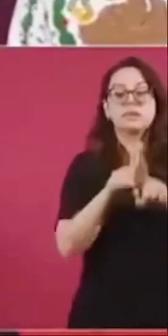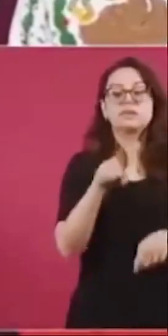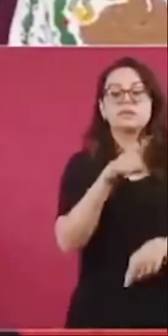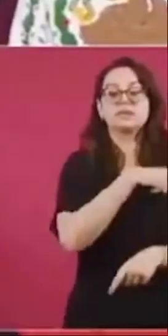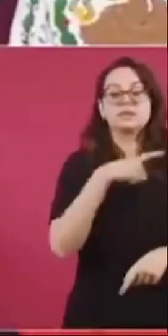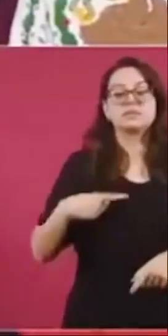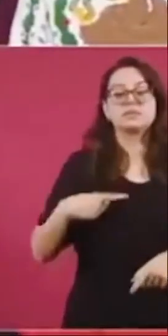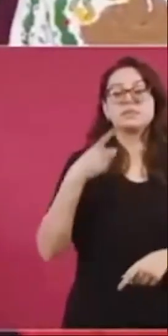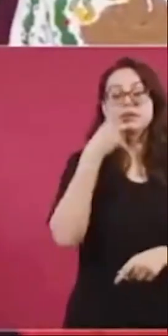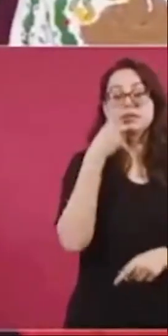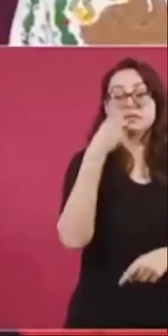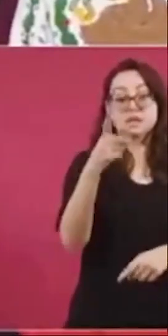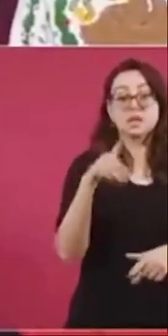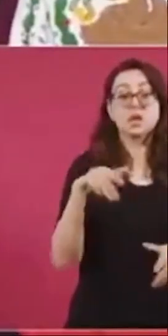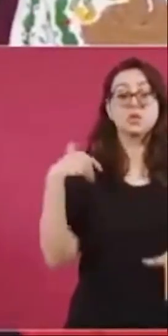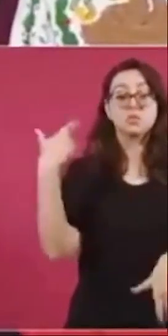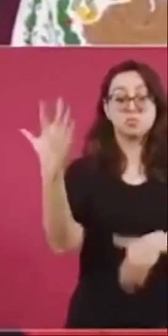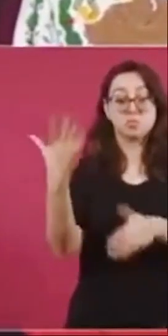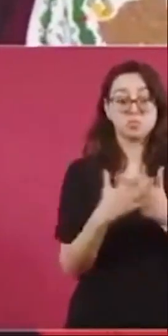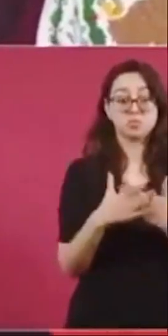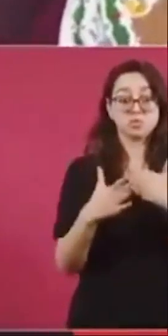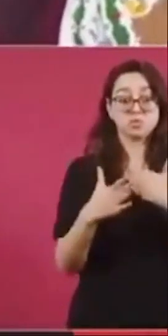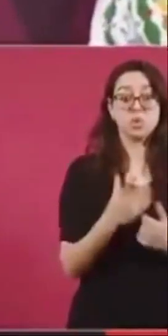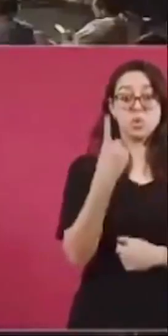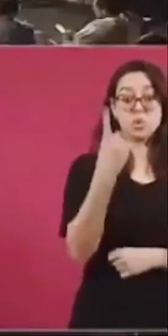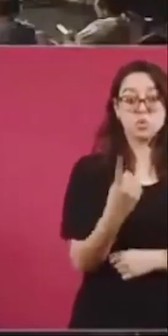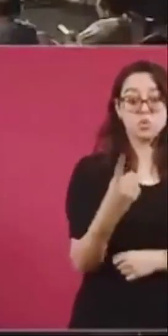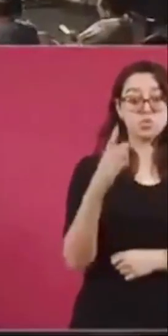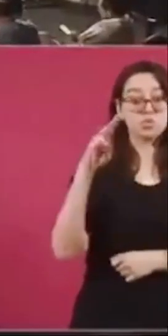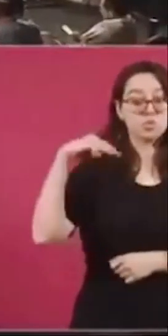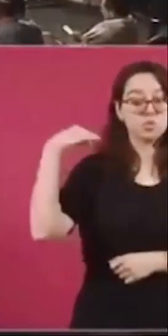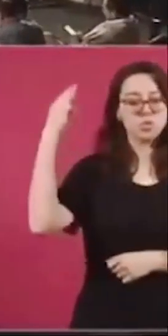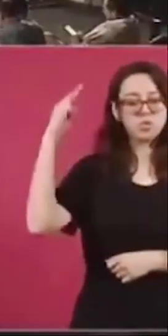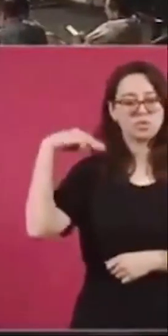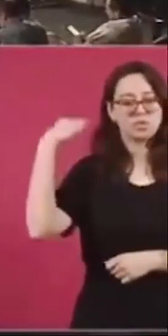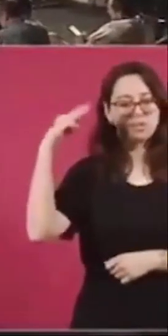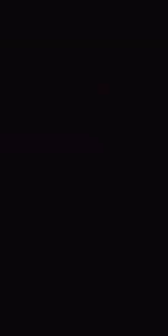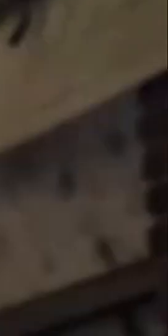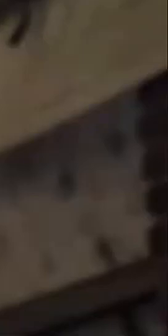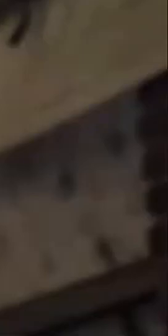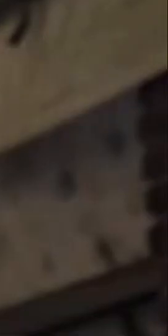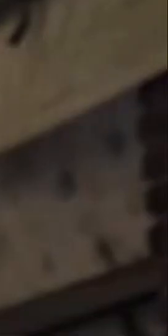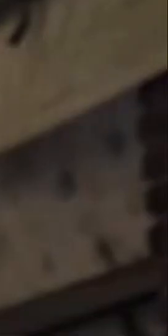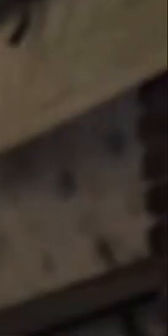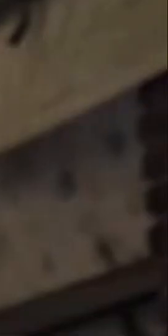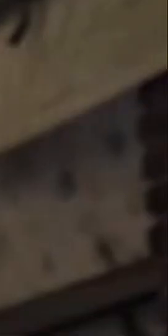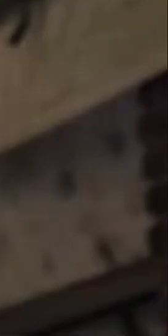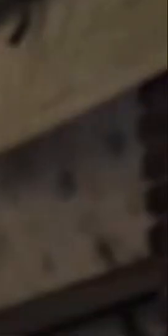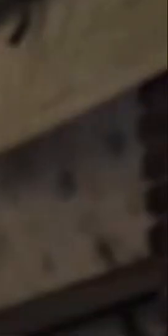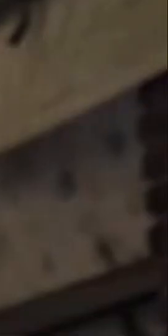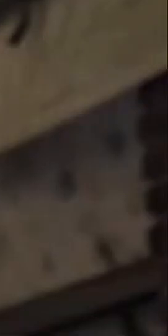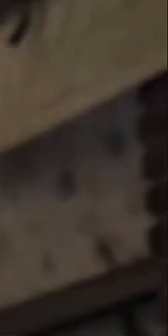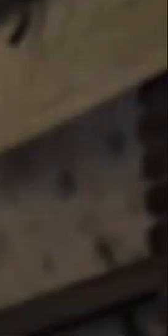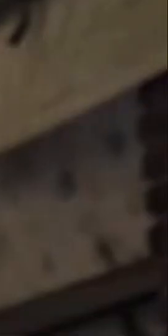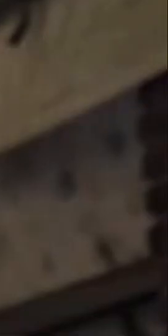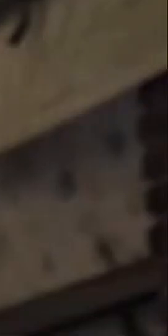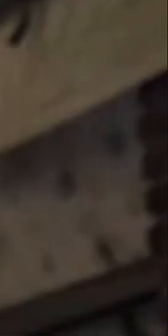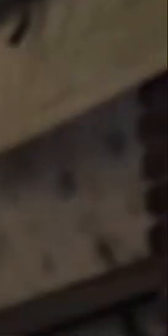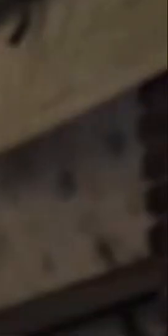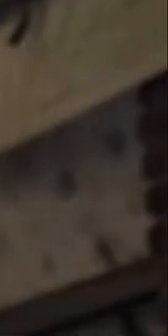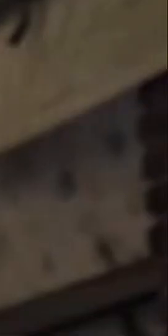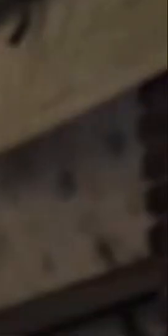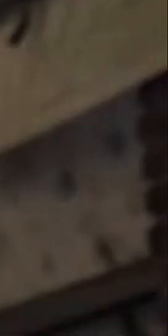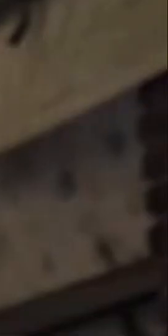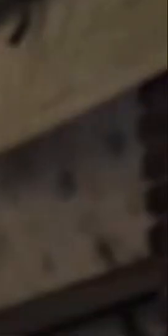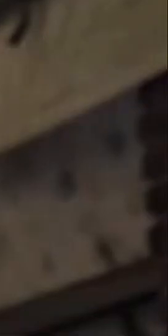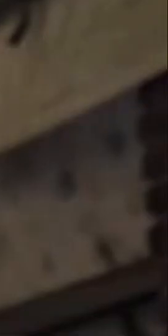esta intervención, que lo que va a lograr es un litigio muy fuerte a nivel jurídico, pero también un conflicto que